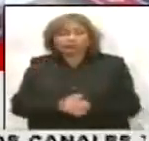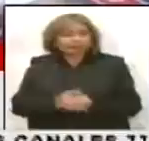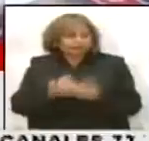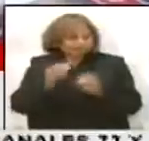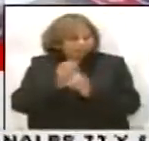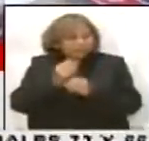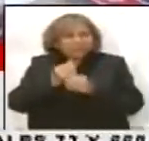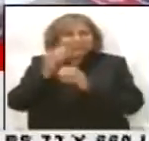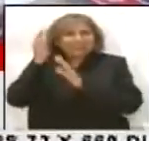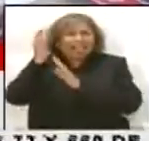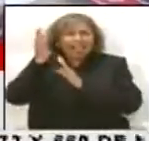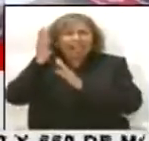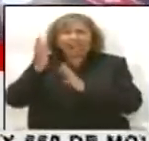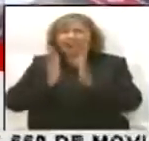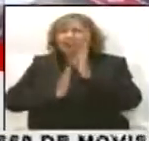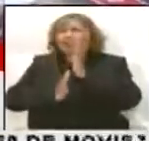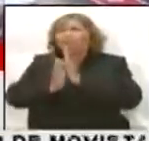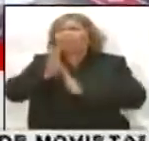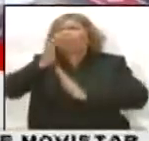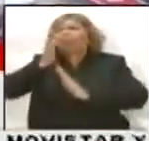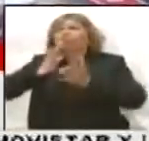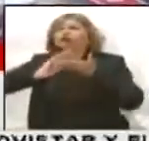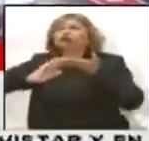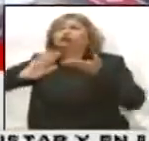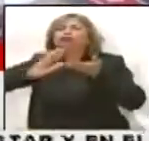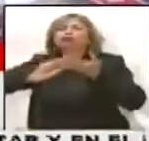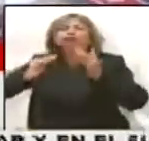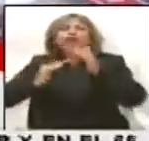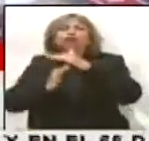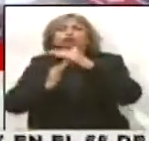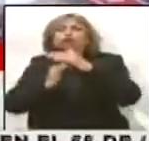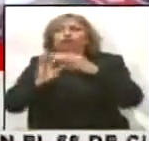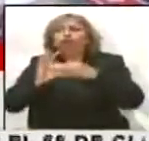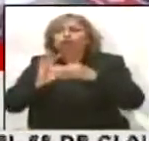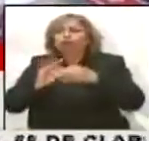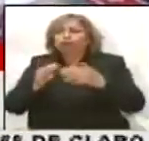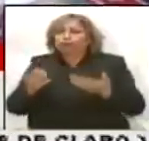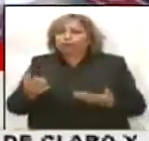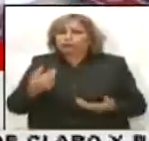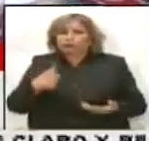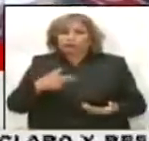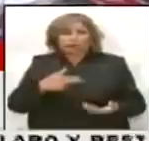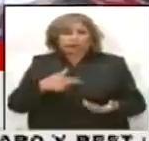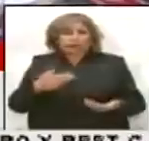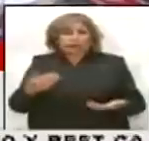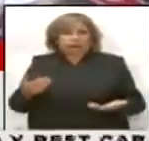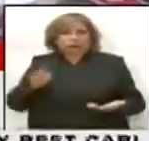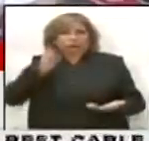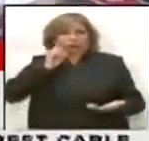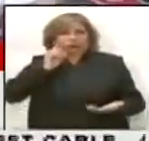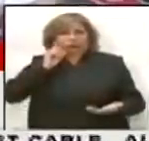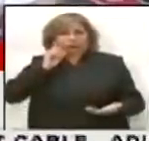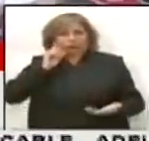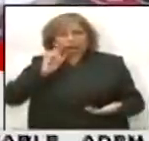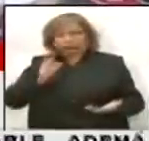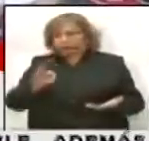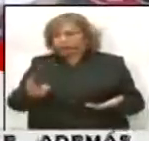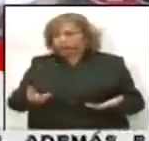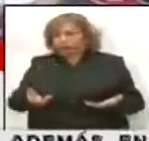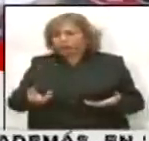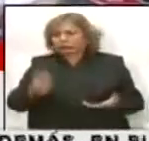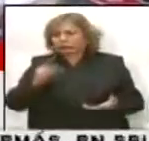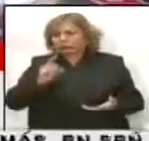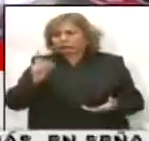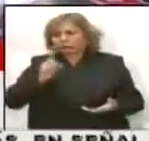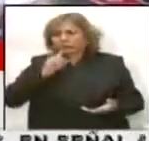crear un discurso falso sobre la reconciliación, los primeros en señalarlo fuimos nosotros. Dijimos, es mentira. La reconciliación no